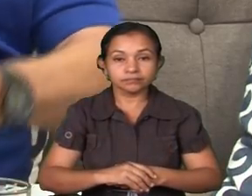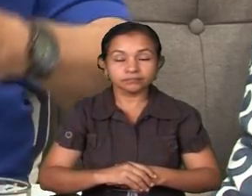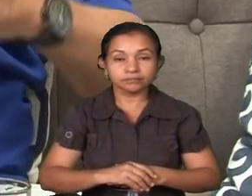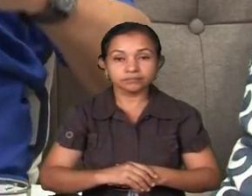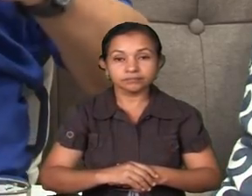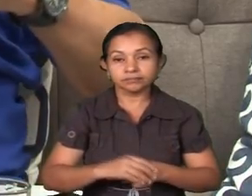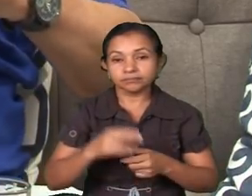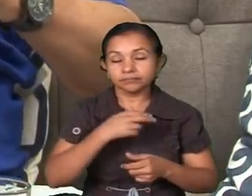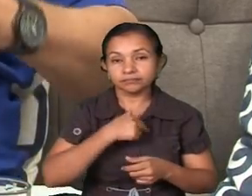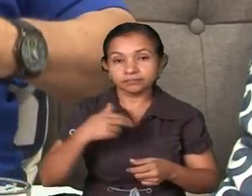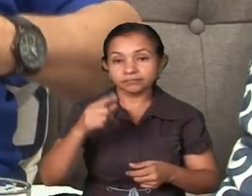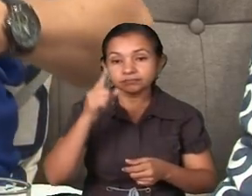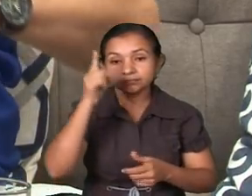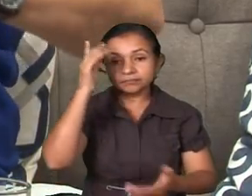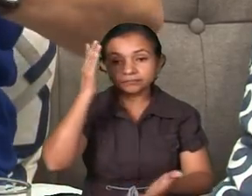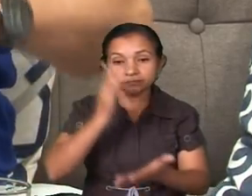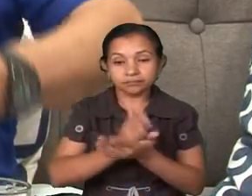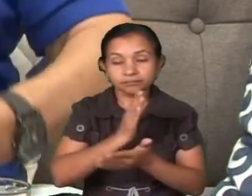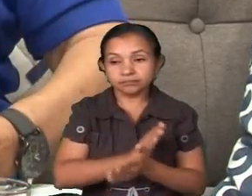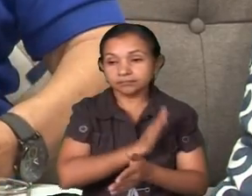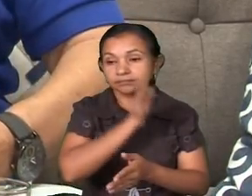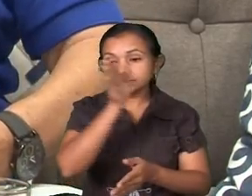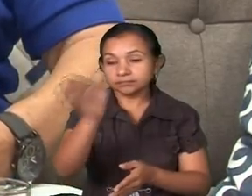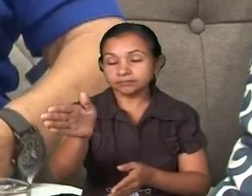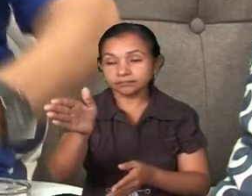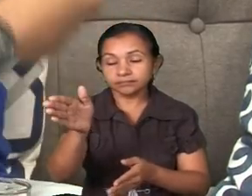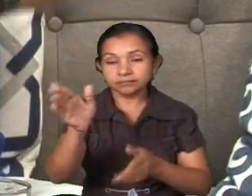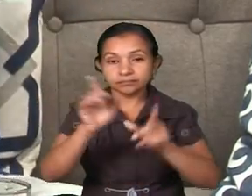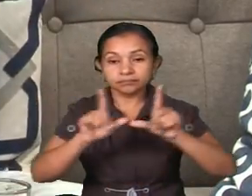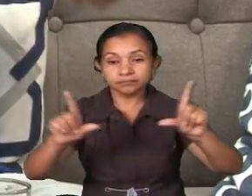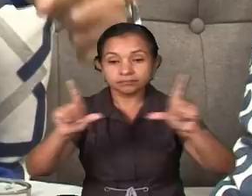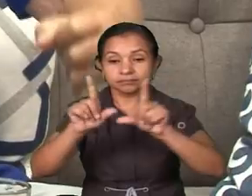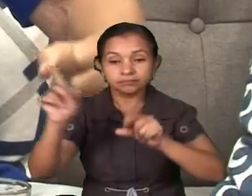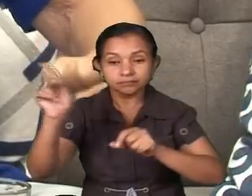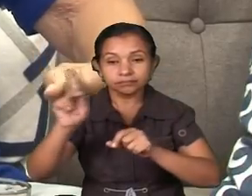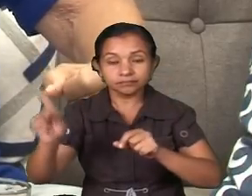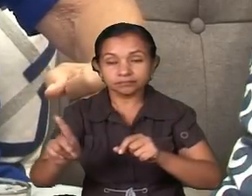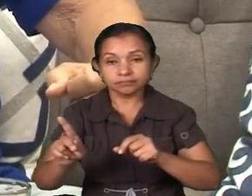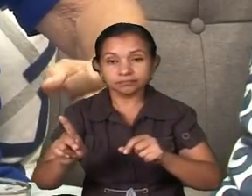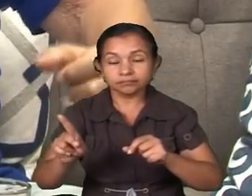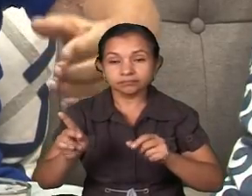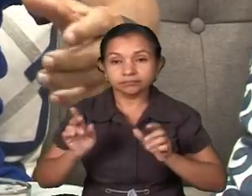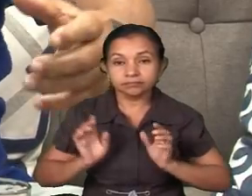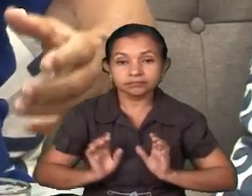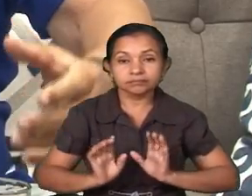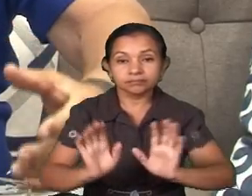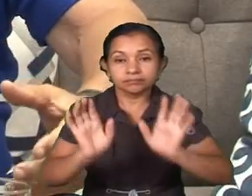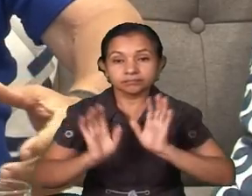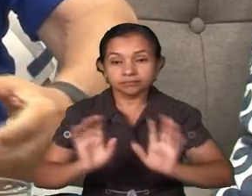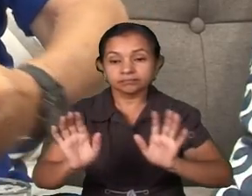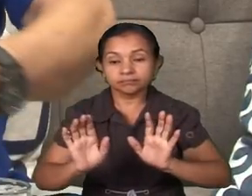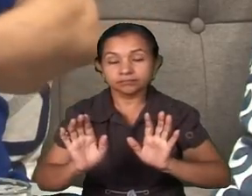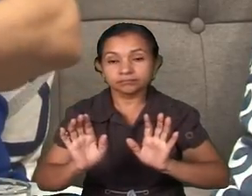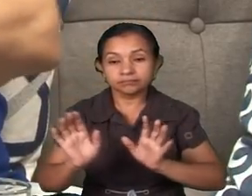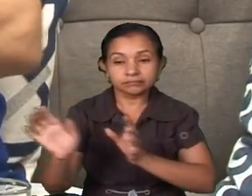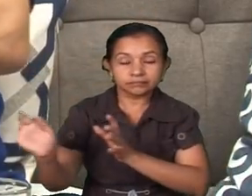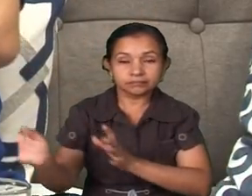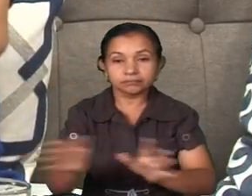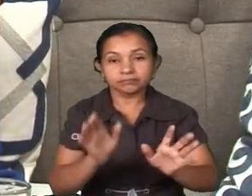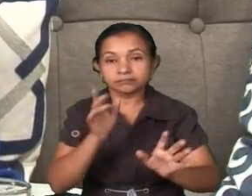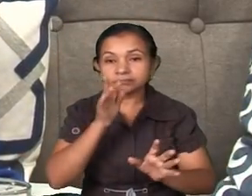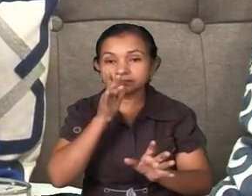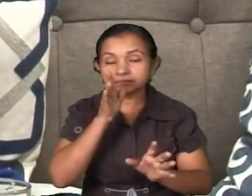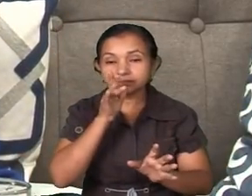Y tuvo una vez que irse a un burdel a San Juan del Sur y a golpe limpio sacar a una niña de 13 años que la